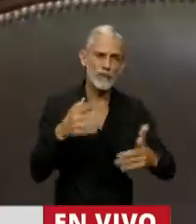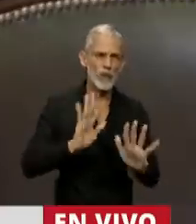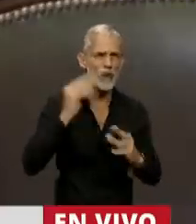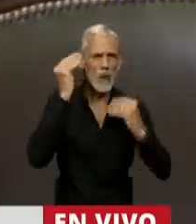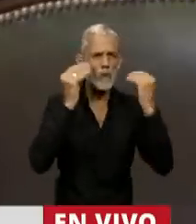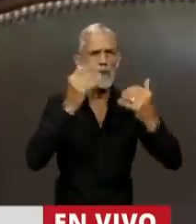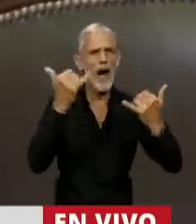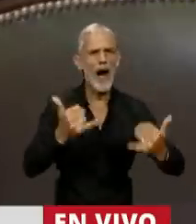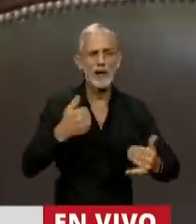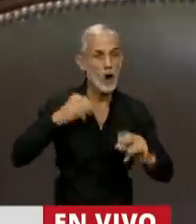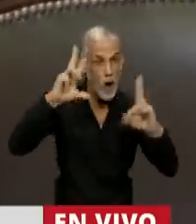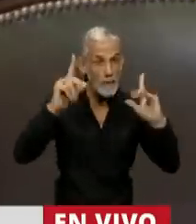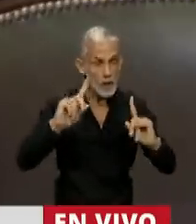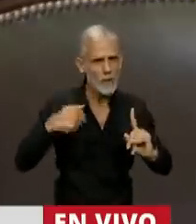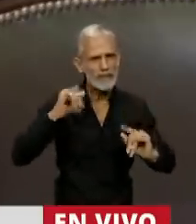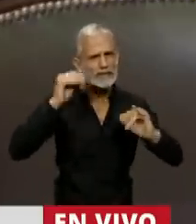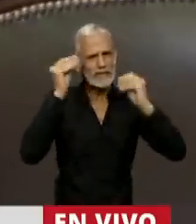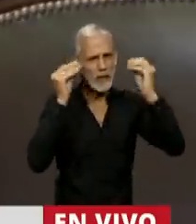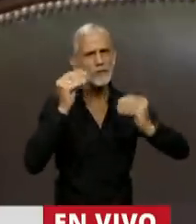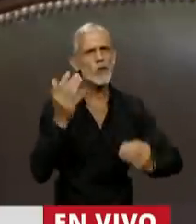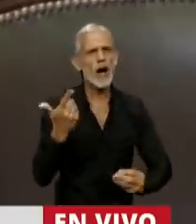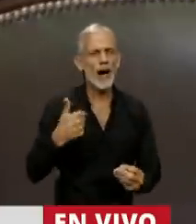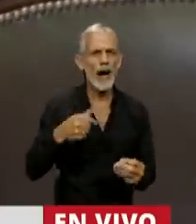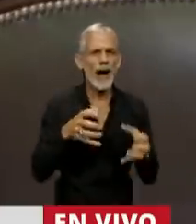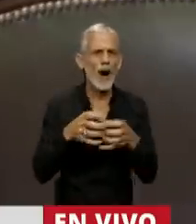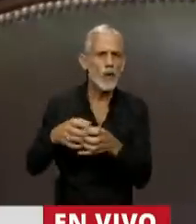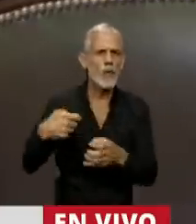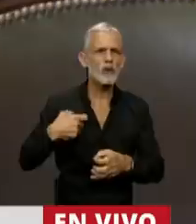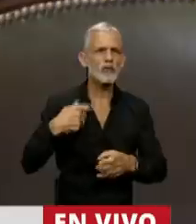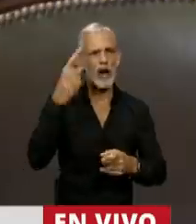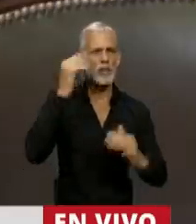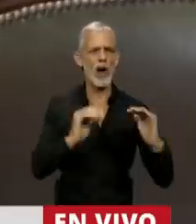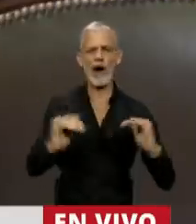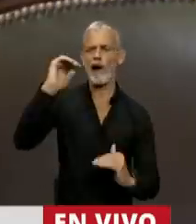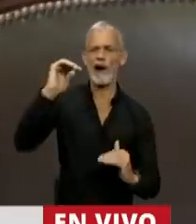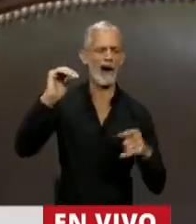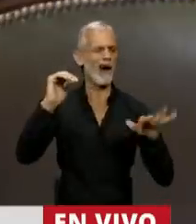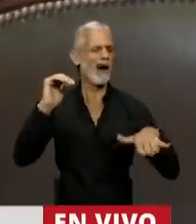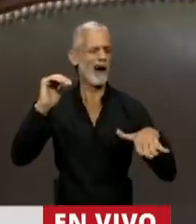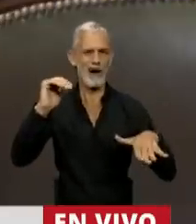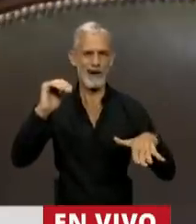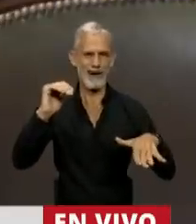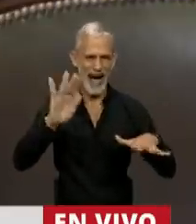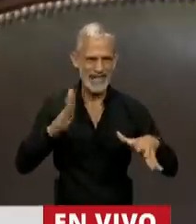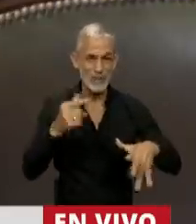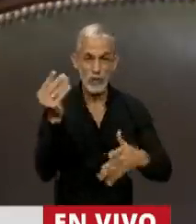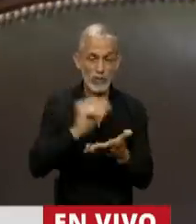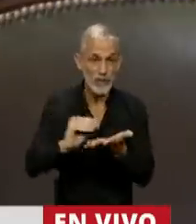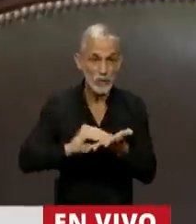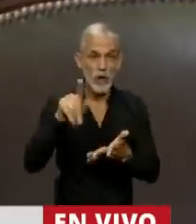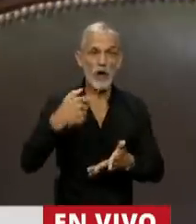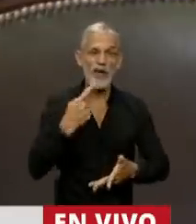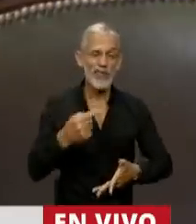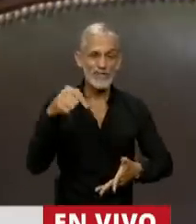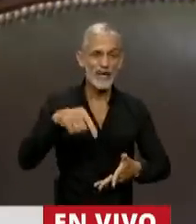preocupante, que no me enoja ni nada, pero que es preocupante que haya sectores sociales que se creen superiores al resto. Un diputado